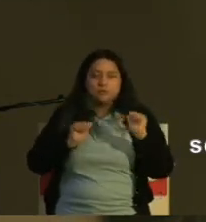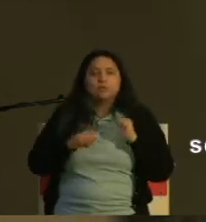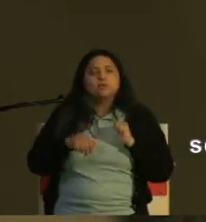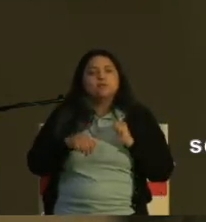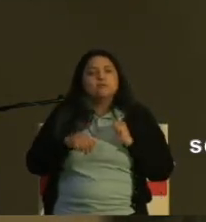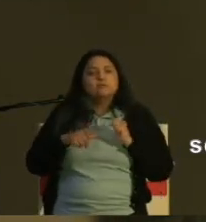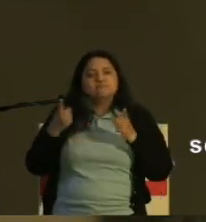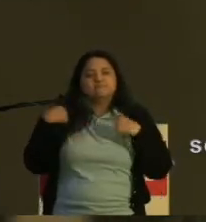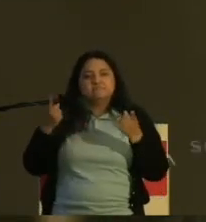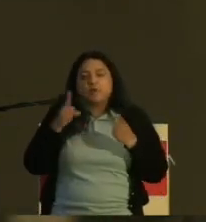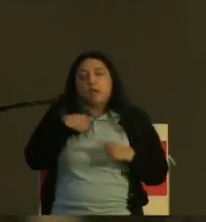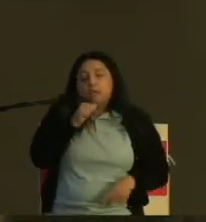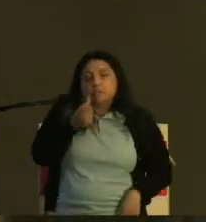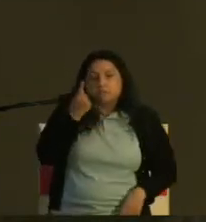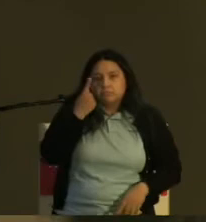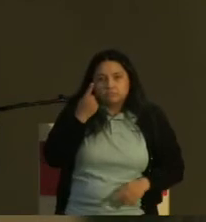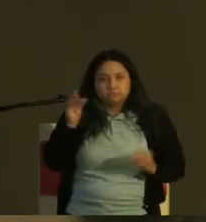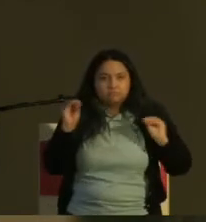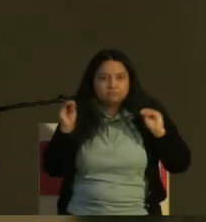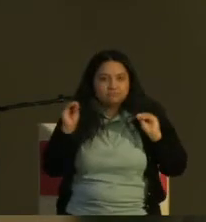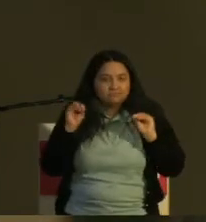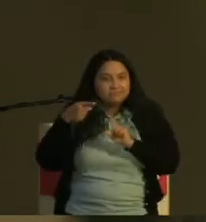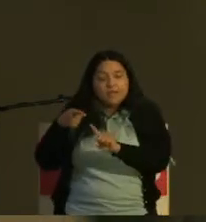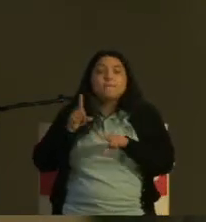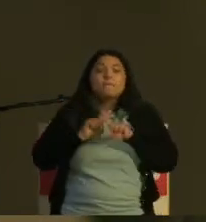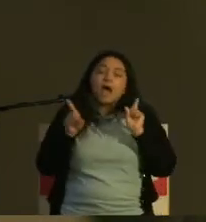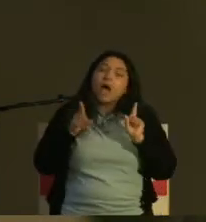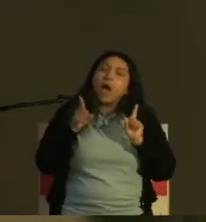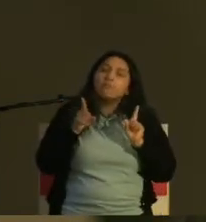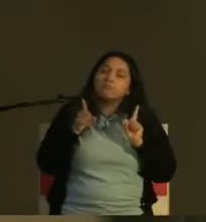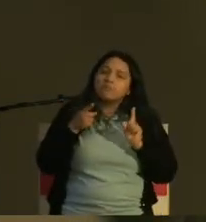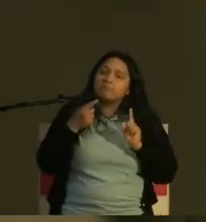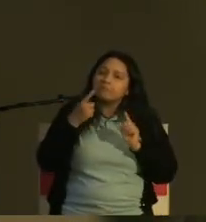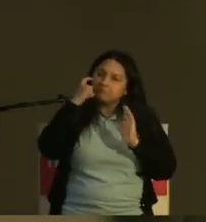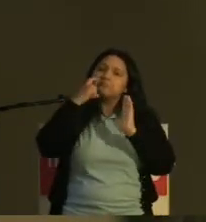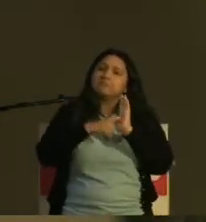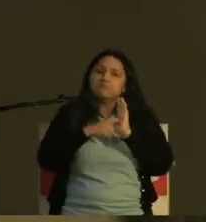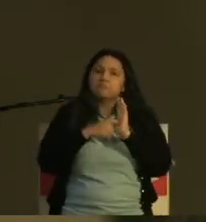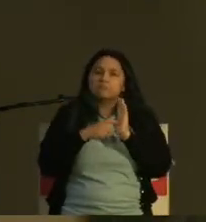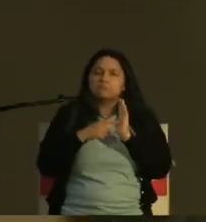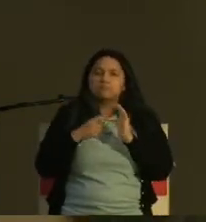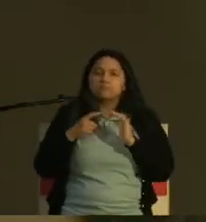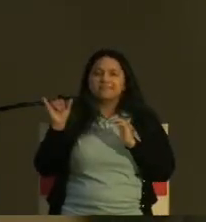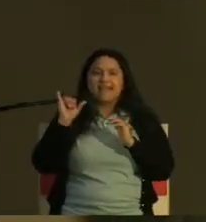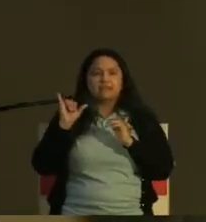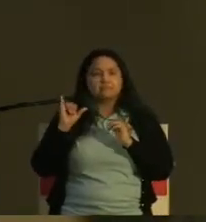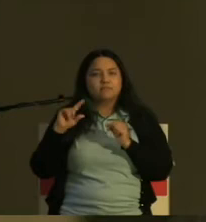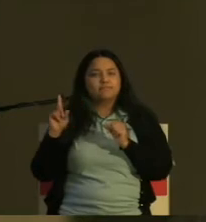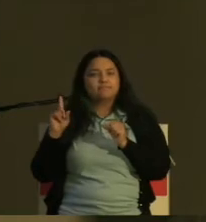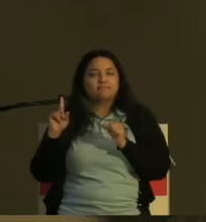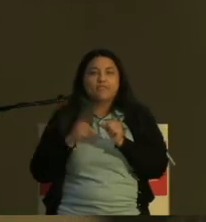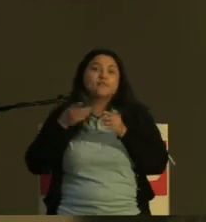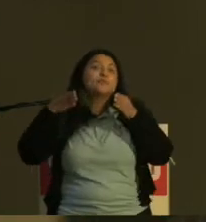pero yo no les digo nada porque... Pues, y entonces, como han visto que es una primera persona,